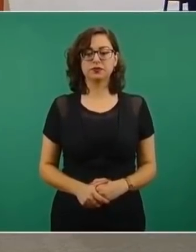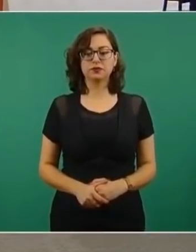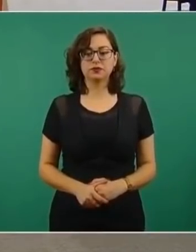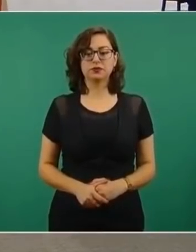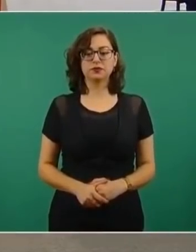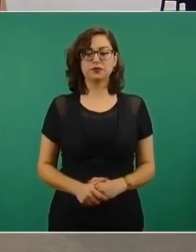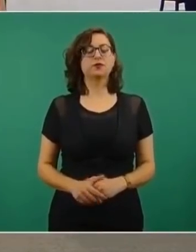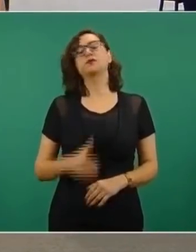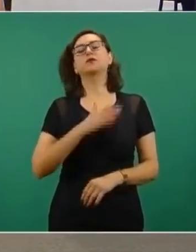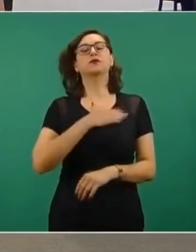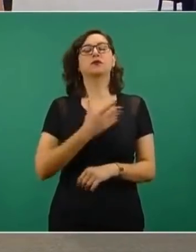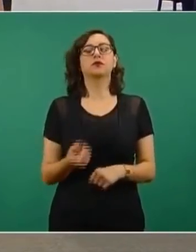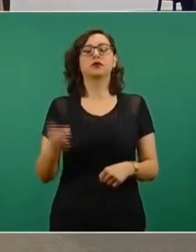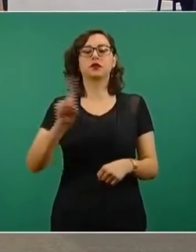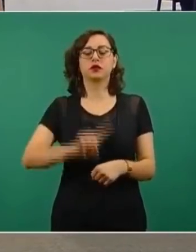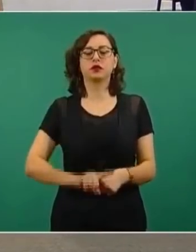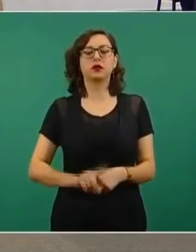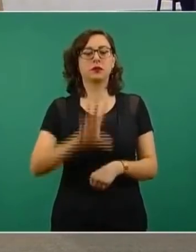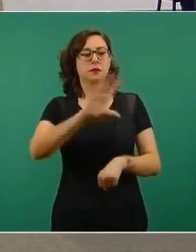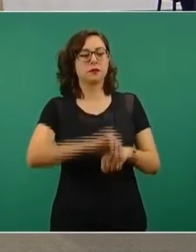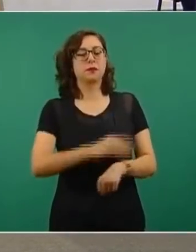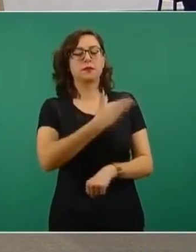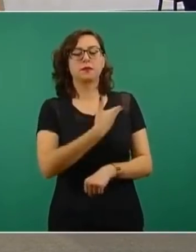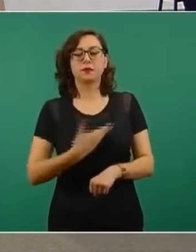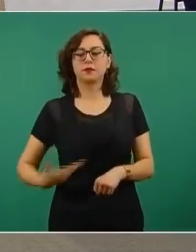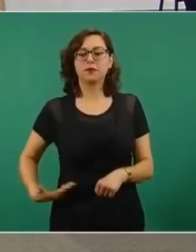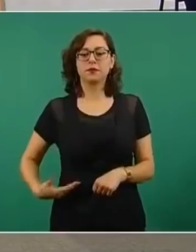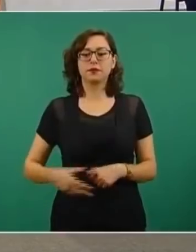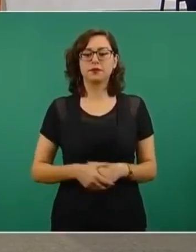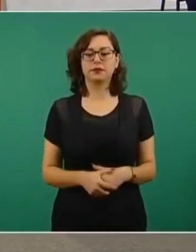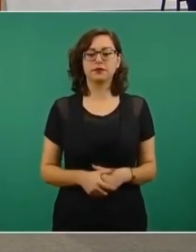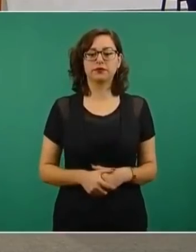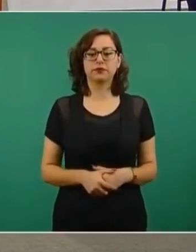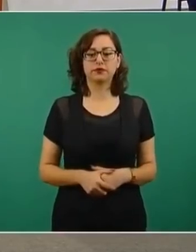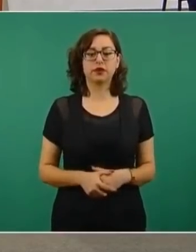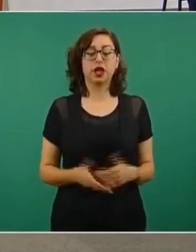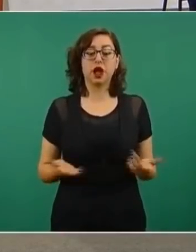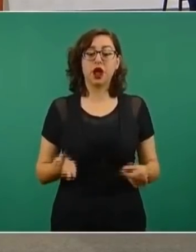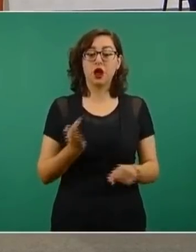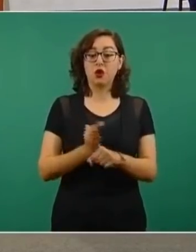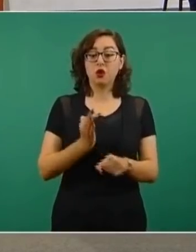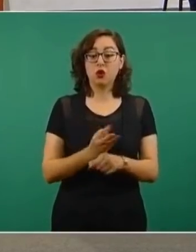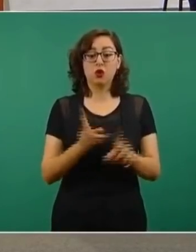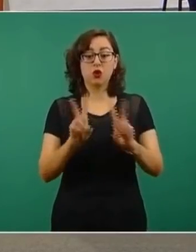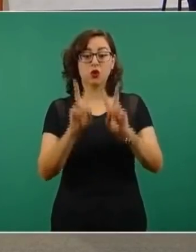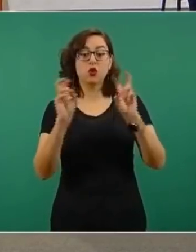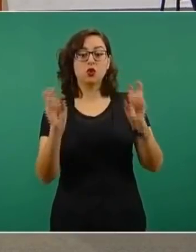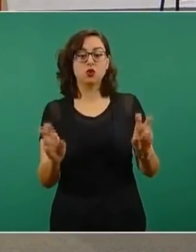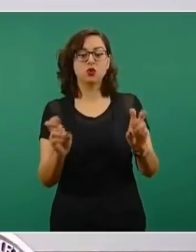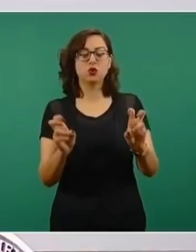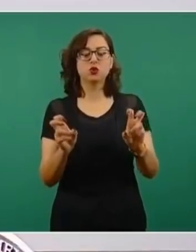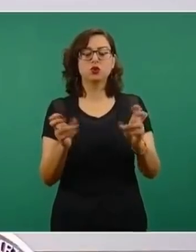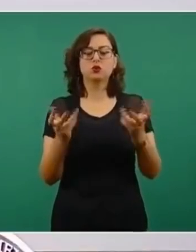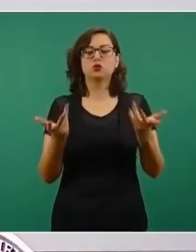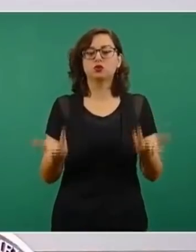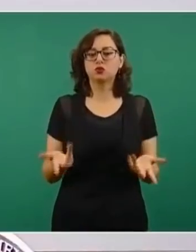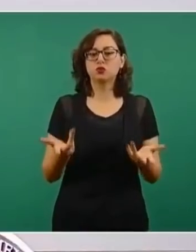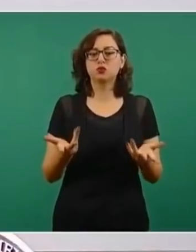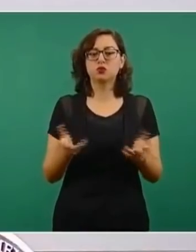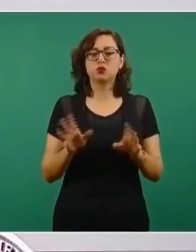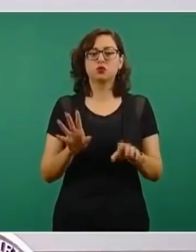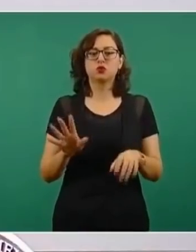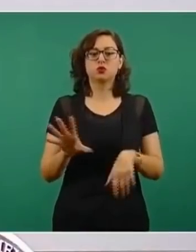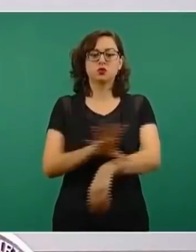Muy buenos días, con su permiso, señor presidente. Y pues bueno, platicarles un poco del tema del costo de la